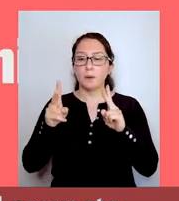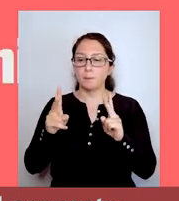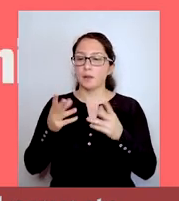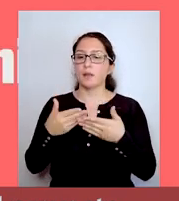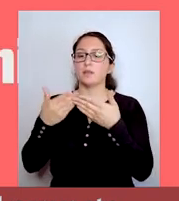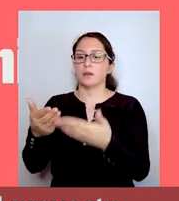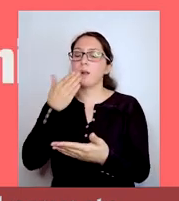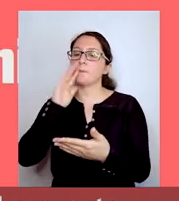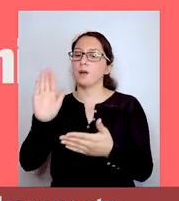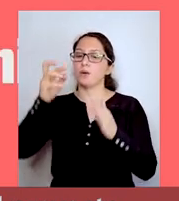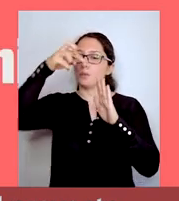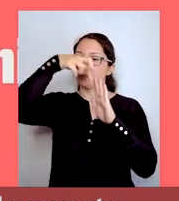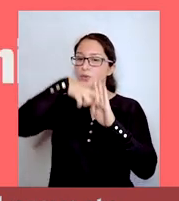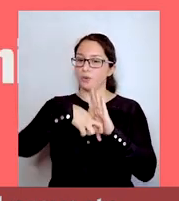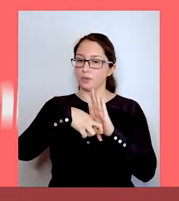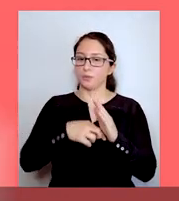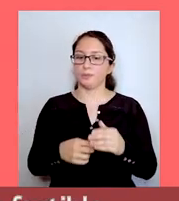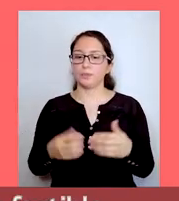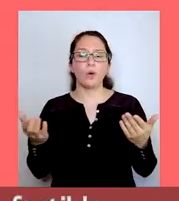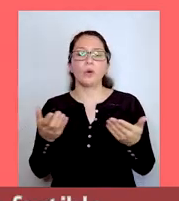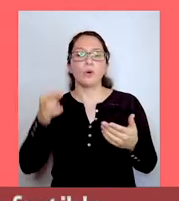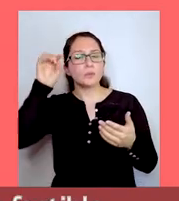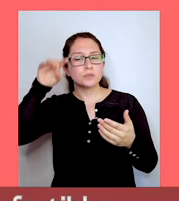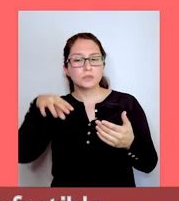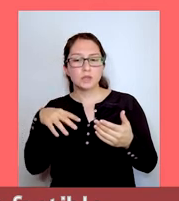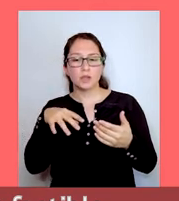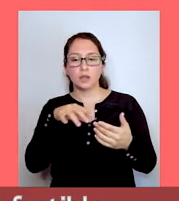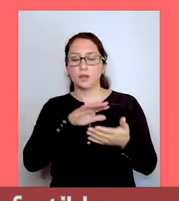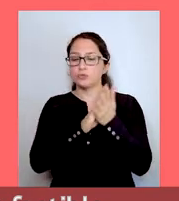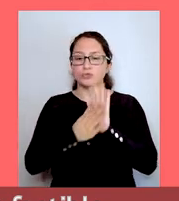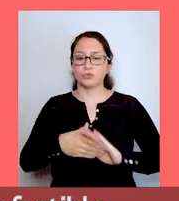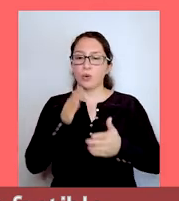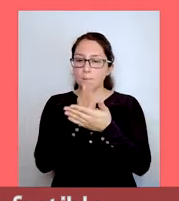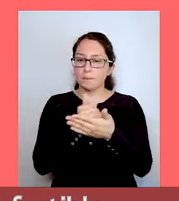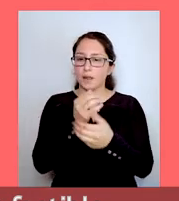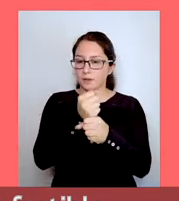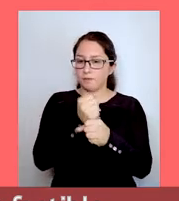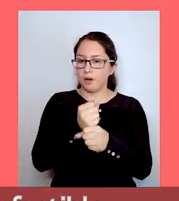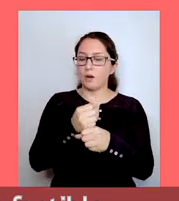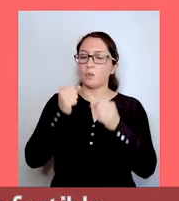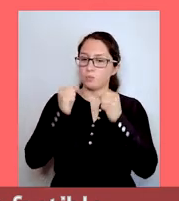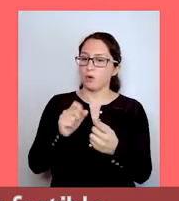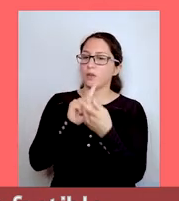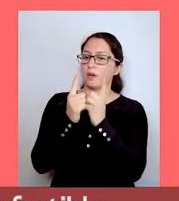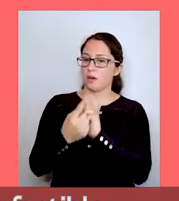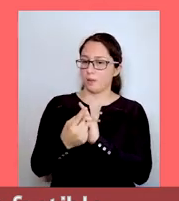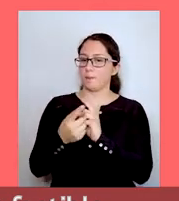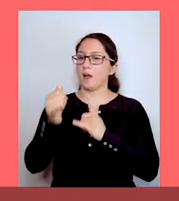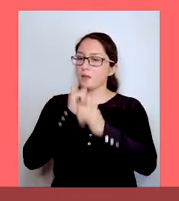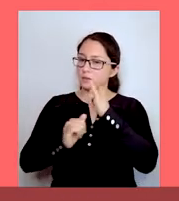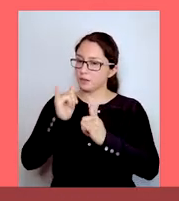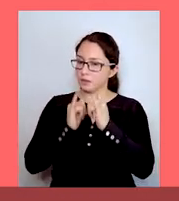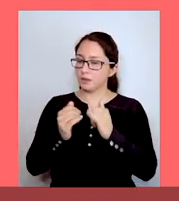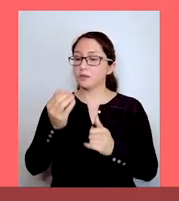permitir maximizar el valor que entrega el proyecto. Te servirá para identificar si todo o una parte de tu modelo de negocio es